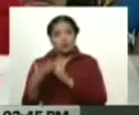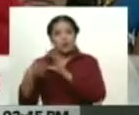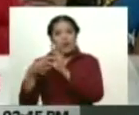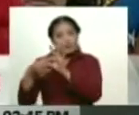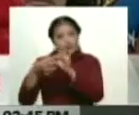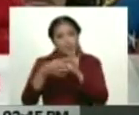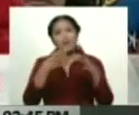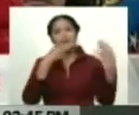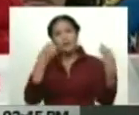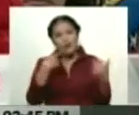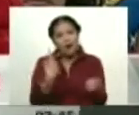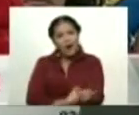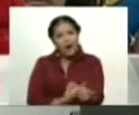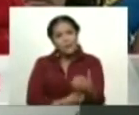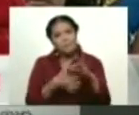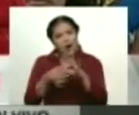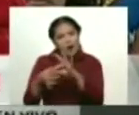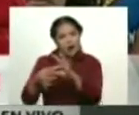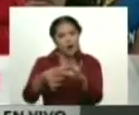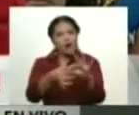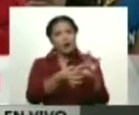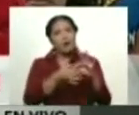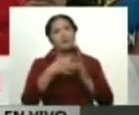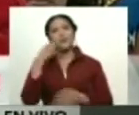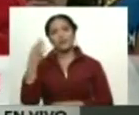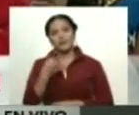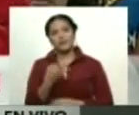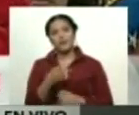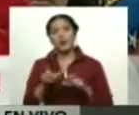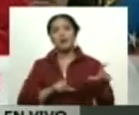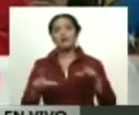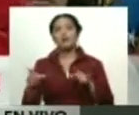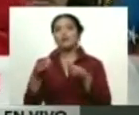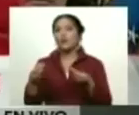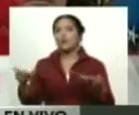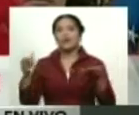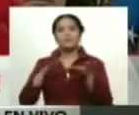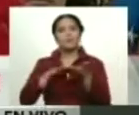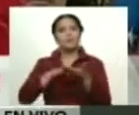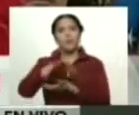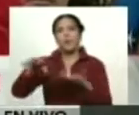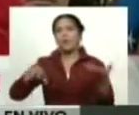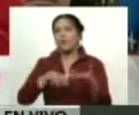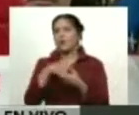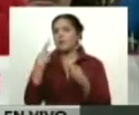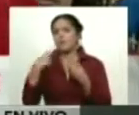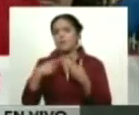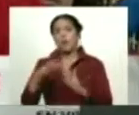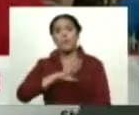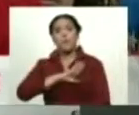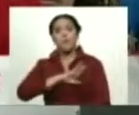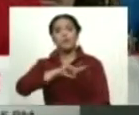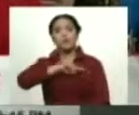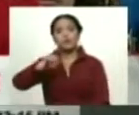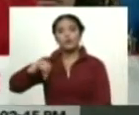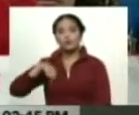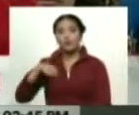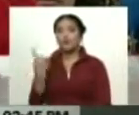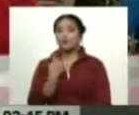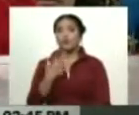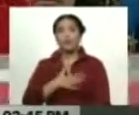los verdaderos hermanos y hermanas, está preparada para resolver todos los asuntos internos que nos toque solo a